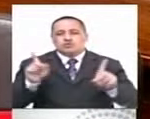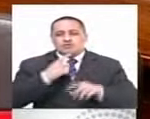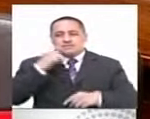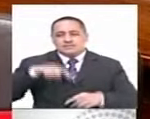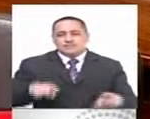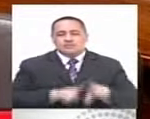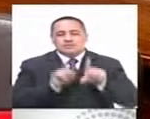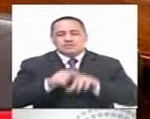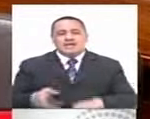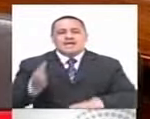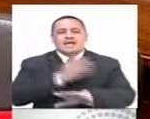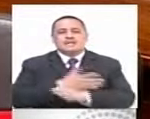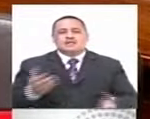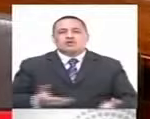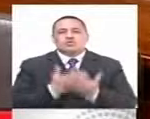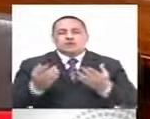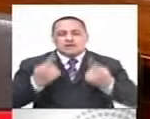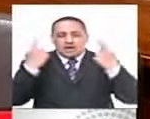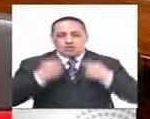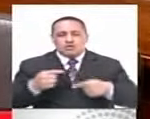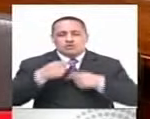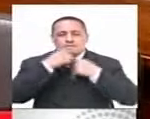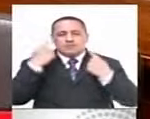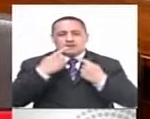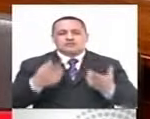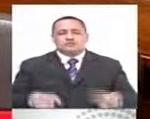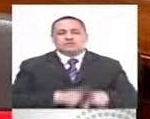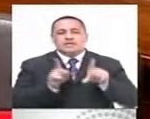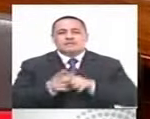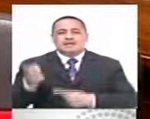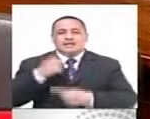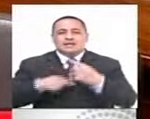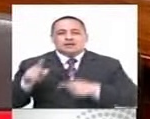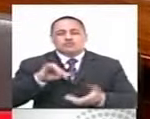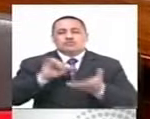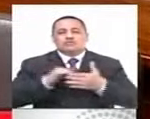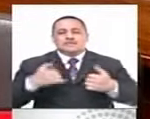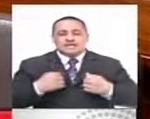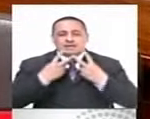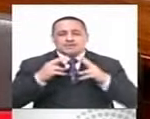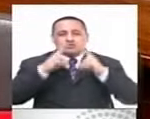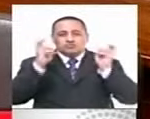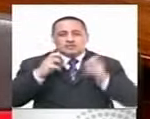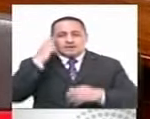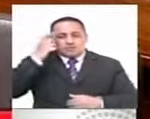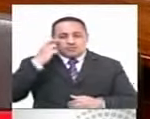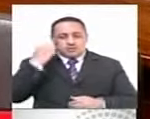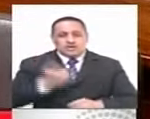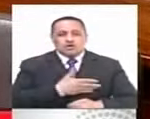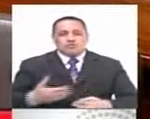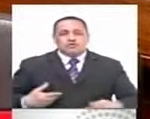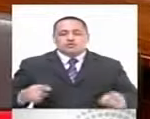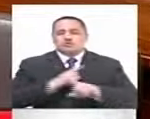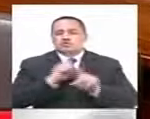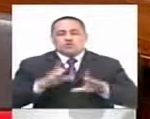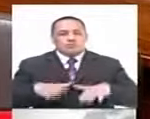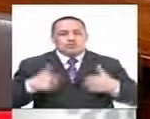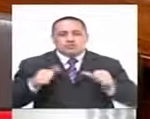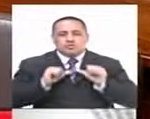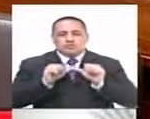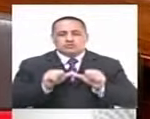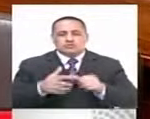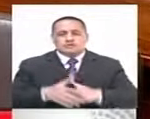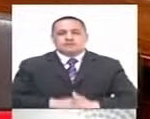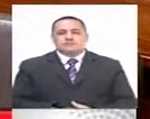Necesitamos anticiparnos. ¿Cuál es la meta de marzo? El retorno tiene que ser un tema de política de Estado. No podemos seguir en esta